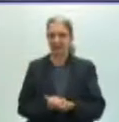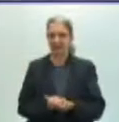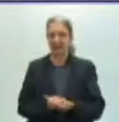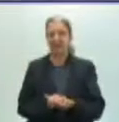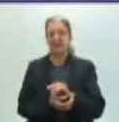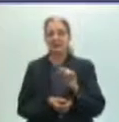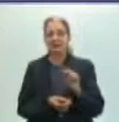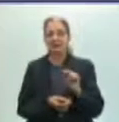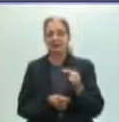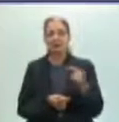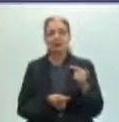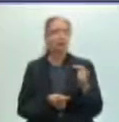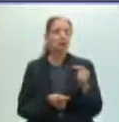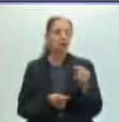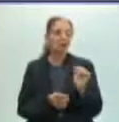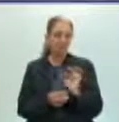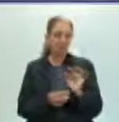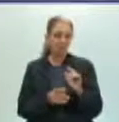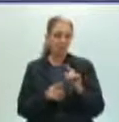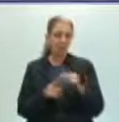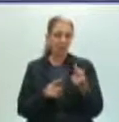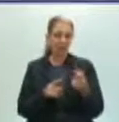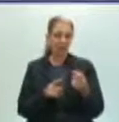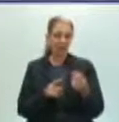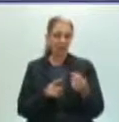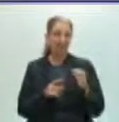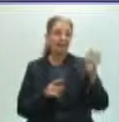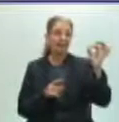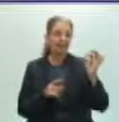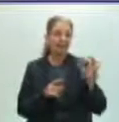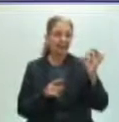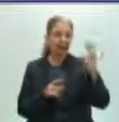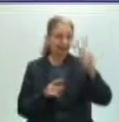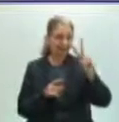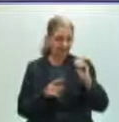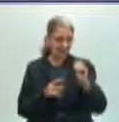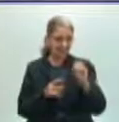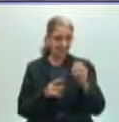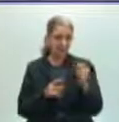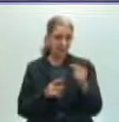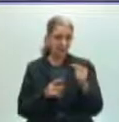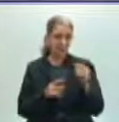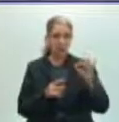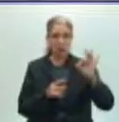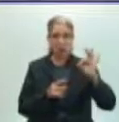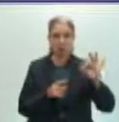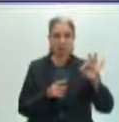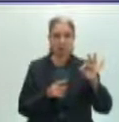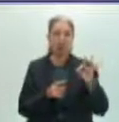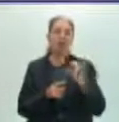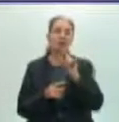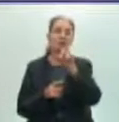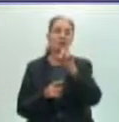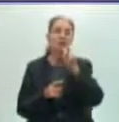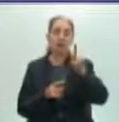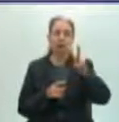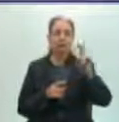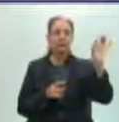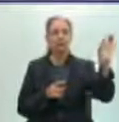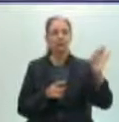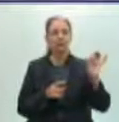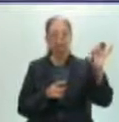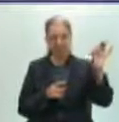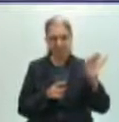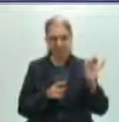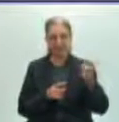efectuar la sustracción del 20% con 8 y esto nos dará el 12%, que es